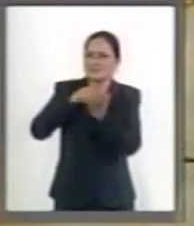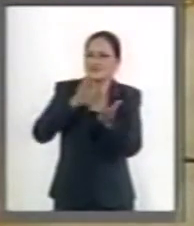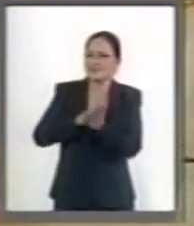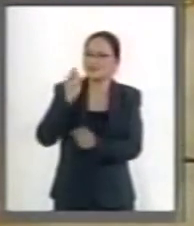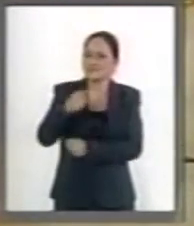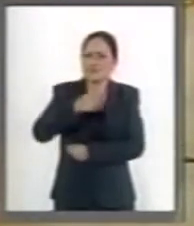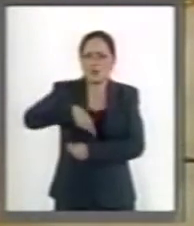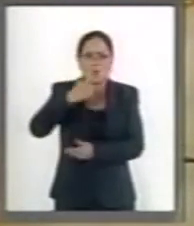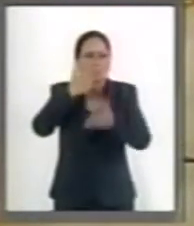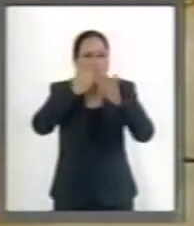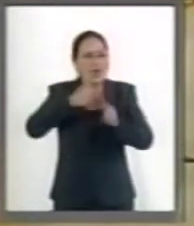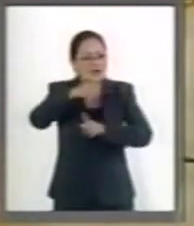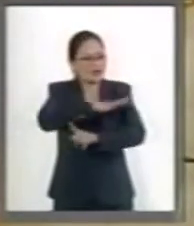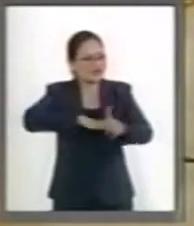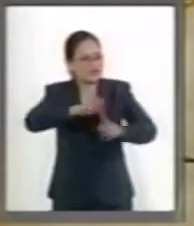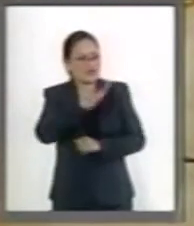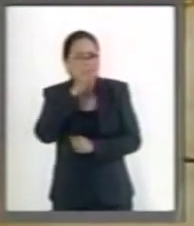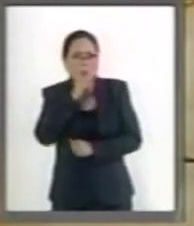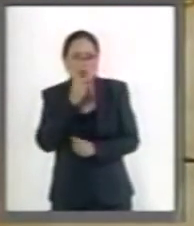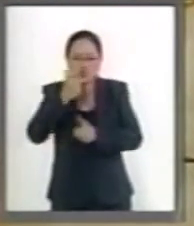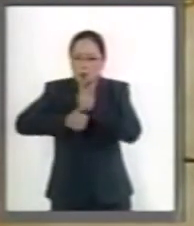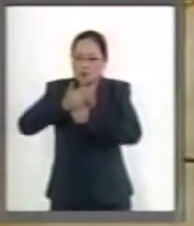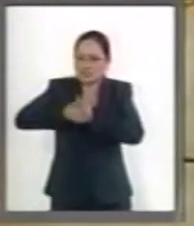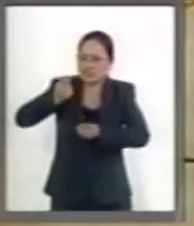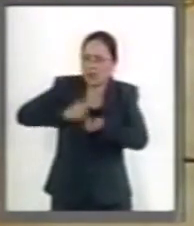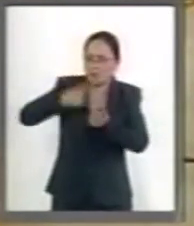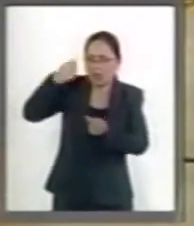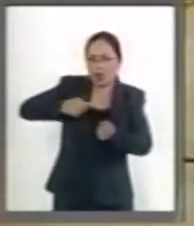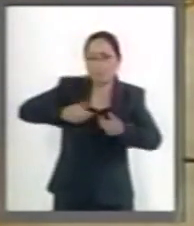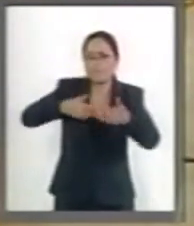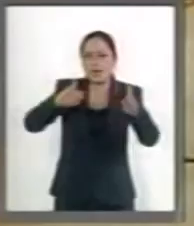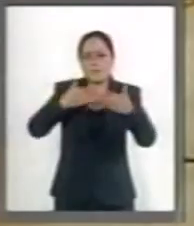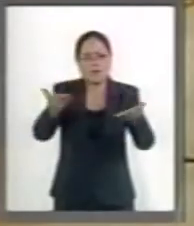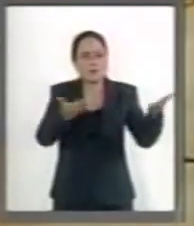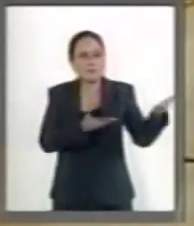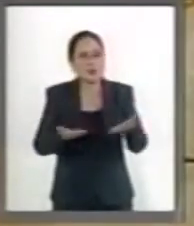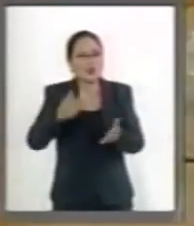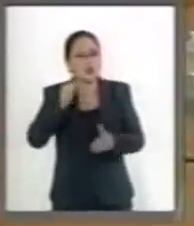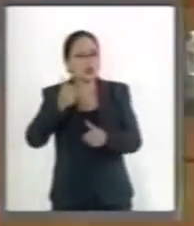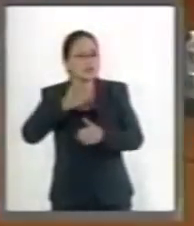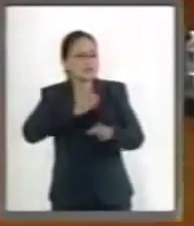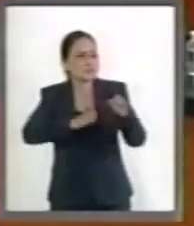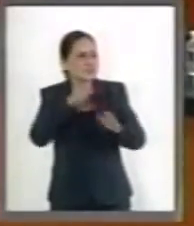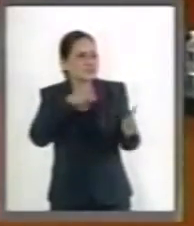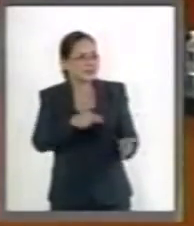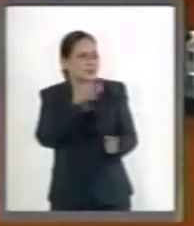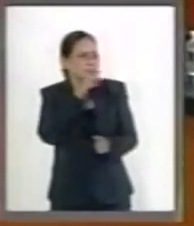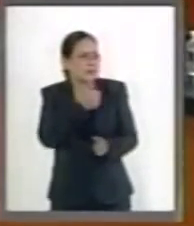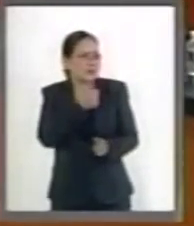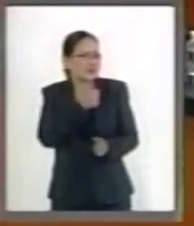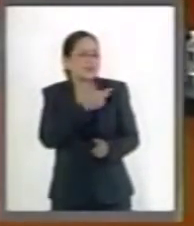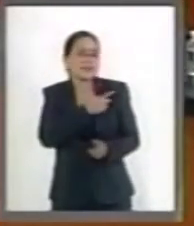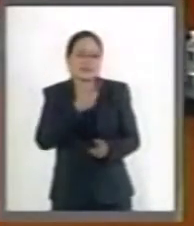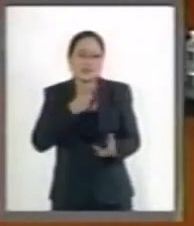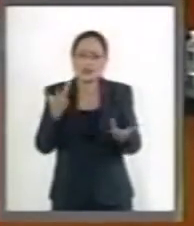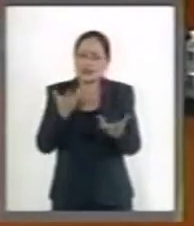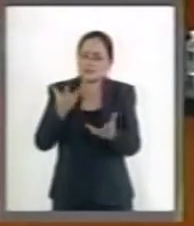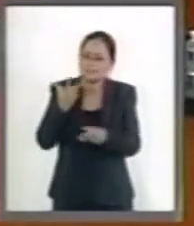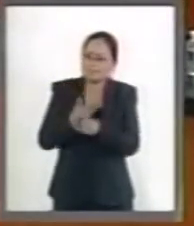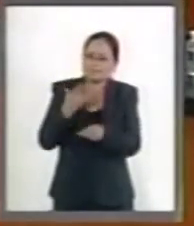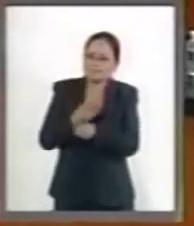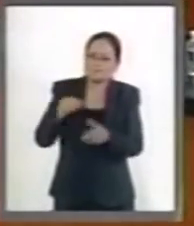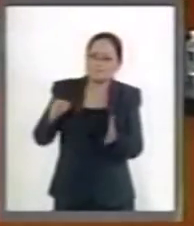no hay condiciones de competencia para abrir el mercado y tendrían que tomarse una serie de acciones